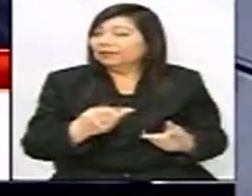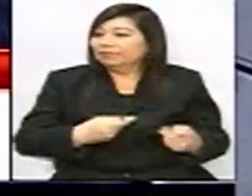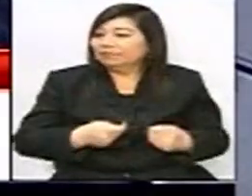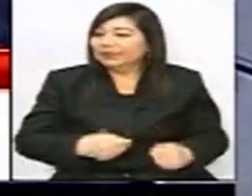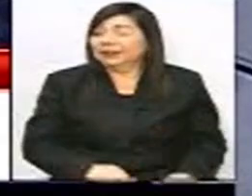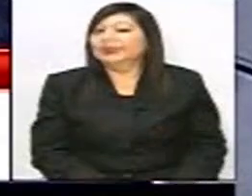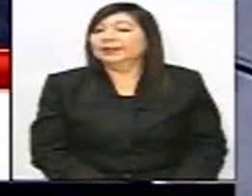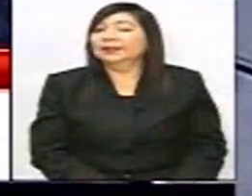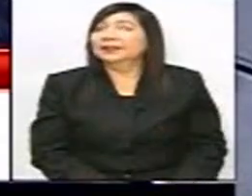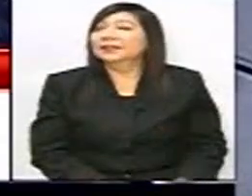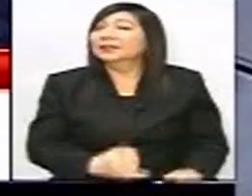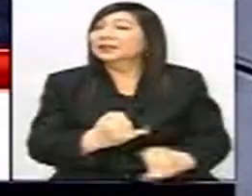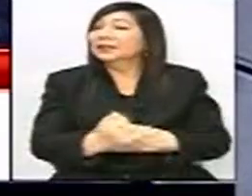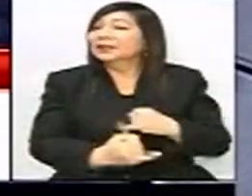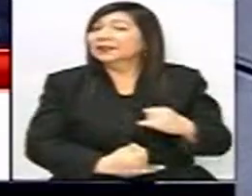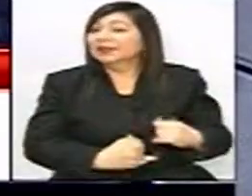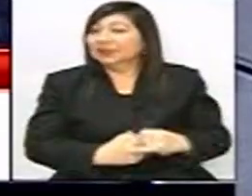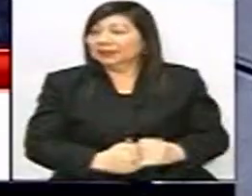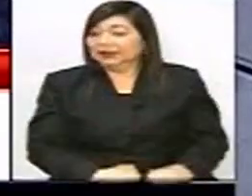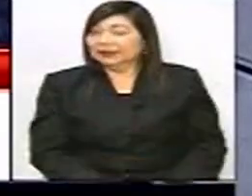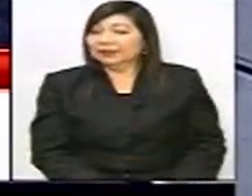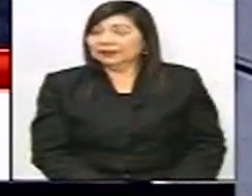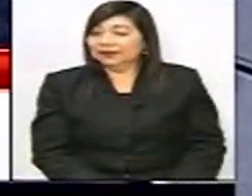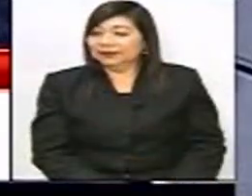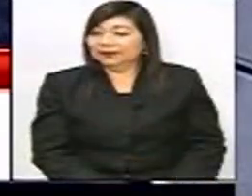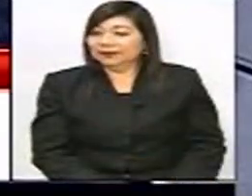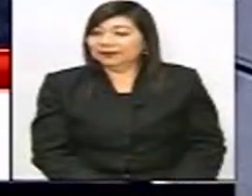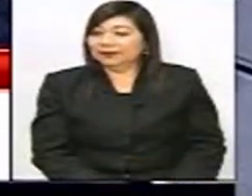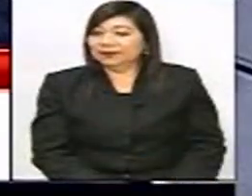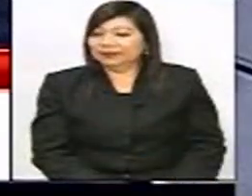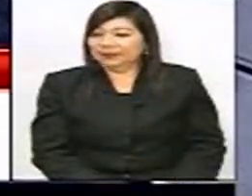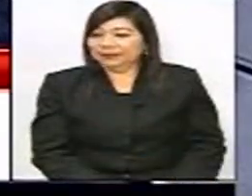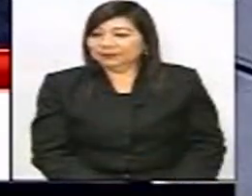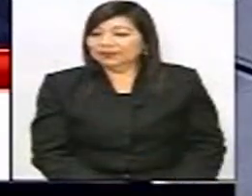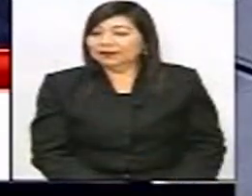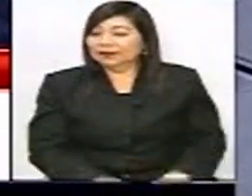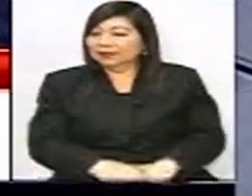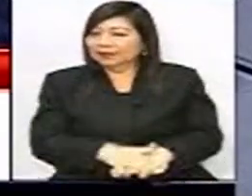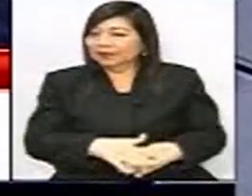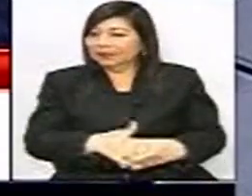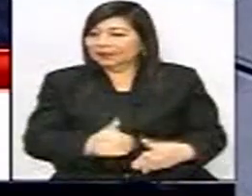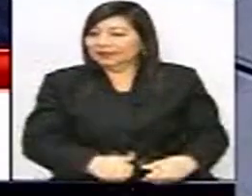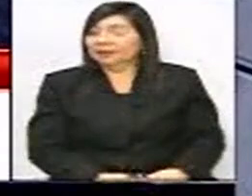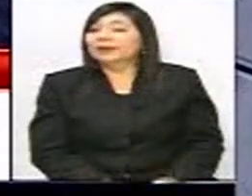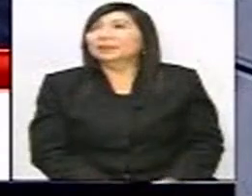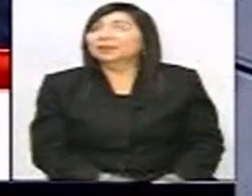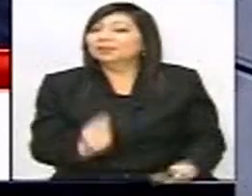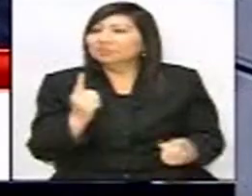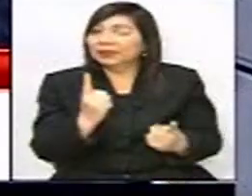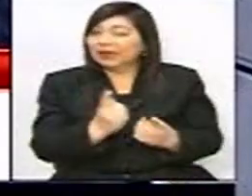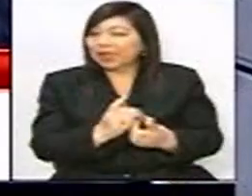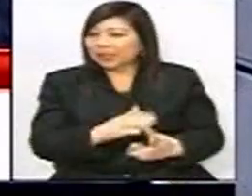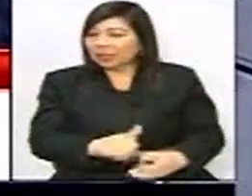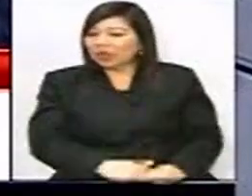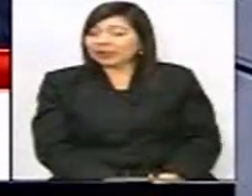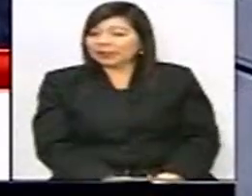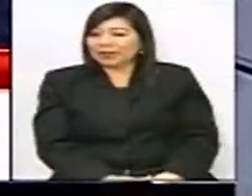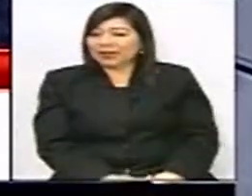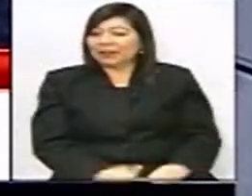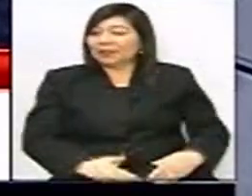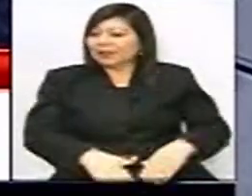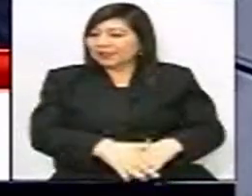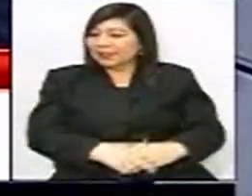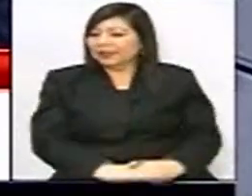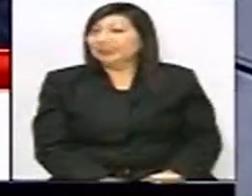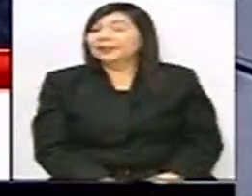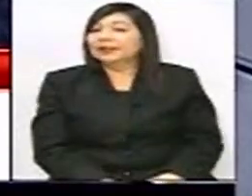arbitrajes internacionales, y entonces tenemos que ser como autoridades lo más ponderados y lo más objetivos al respecto, y nada mejor que haber ido